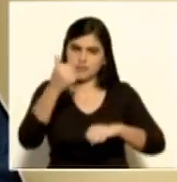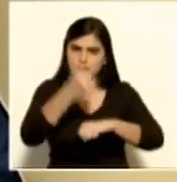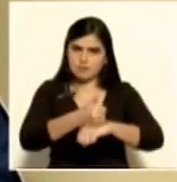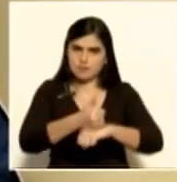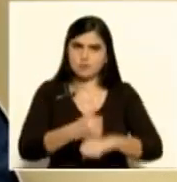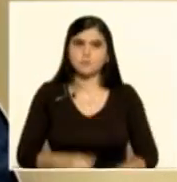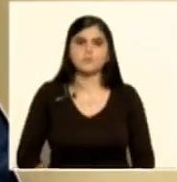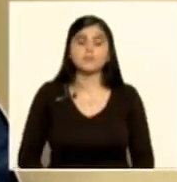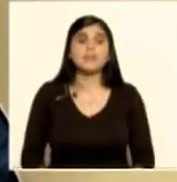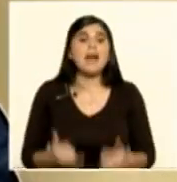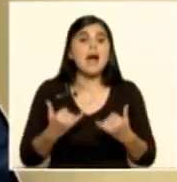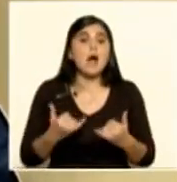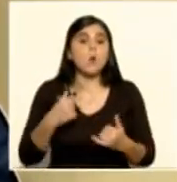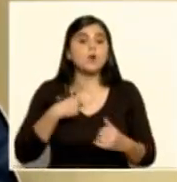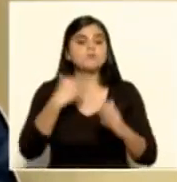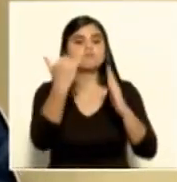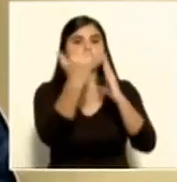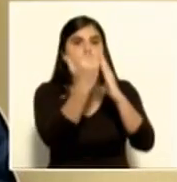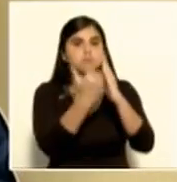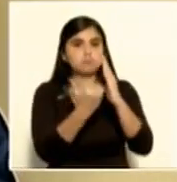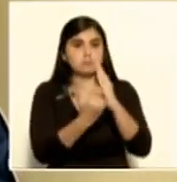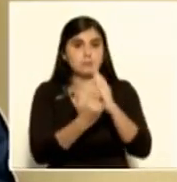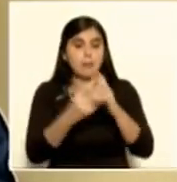a detallar las restricciones del lunes